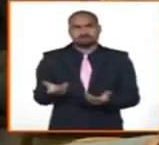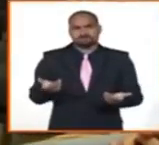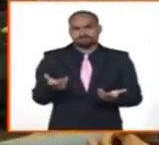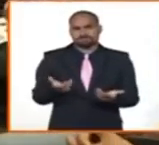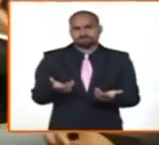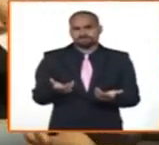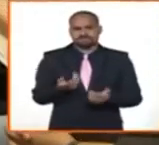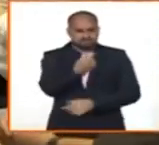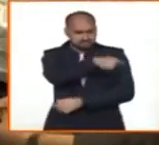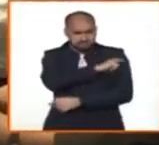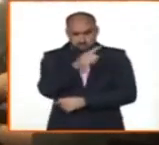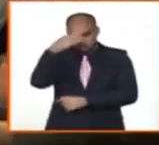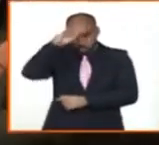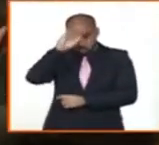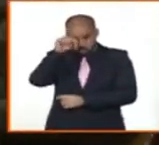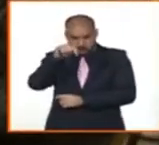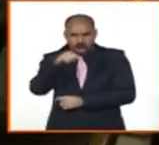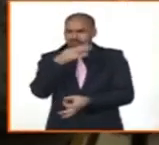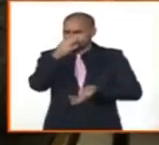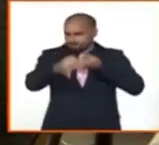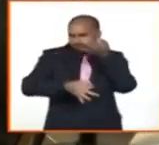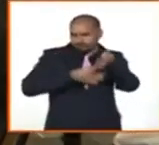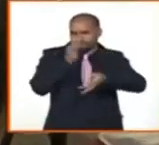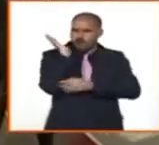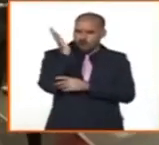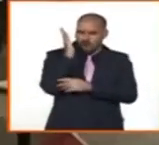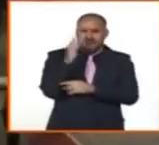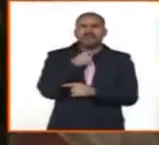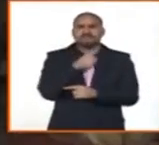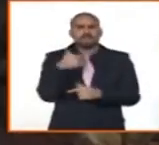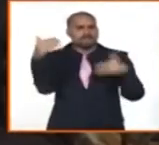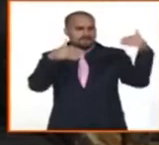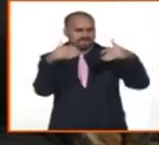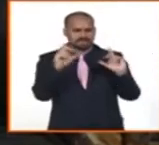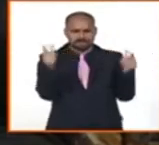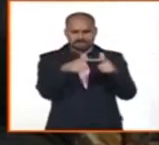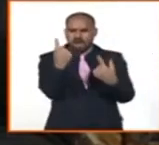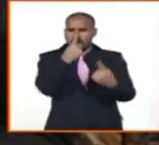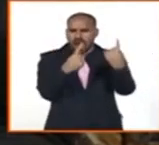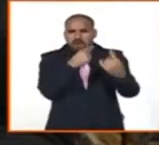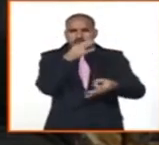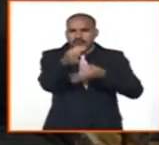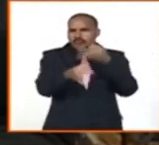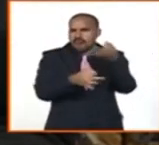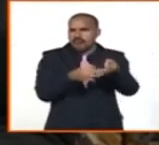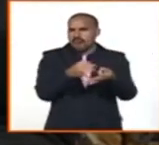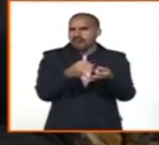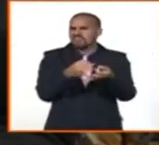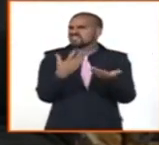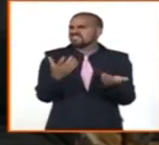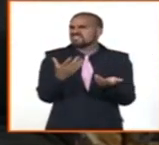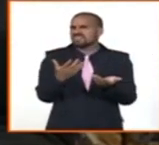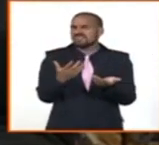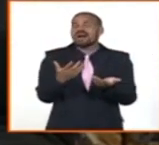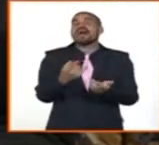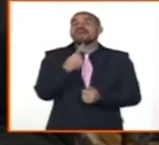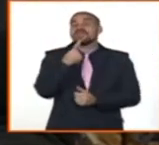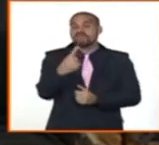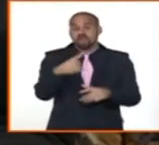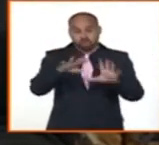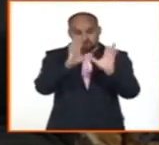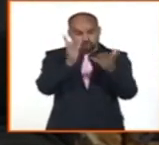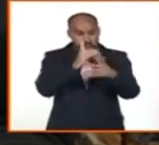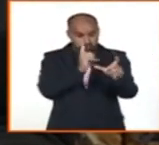público cubano, no hay una manera en que se participe en un debate, en una proyección a nivel internacional, donde esos principios